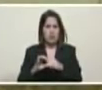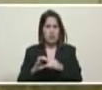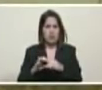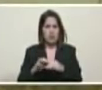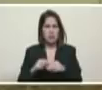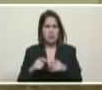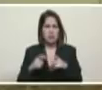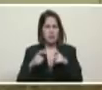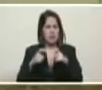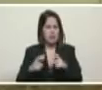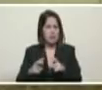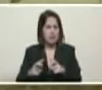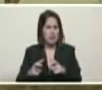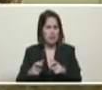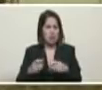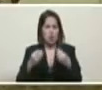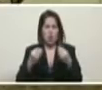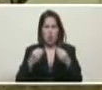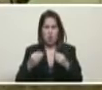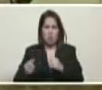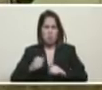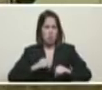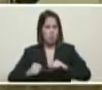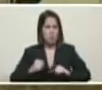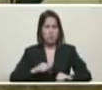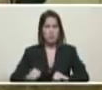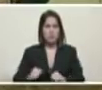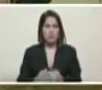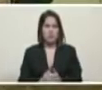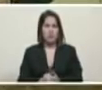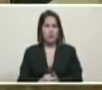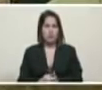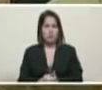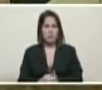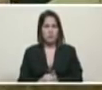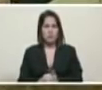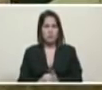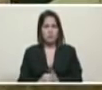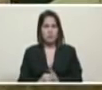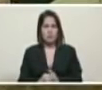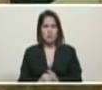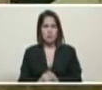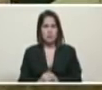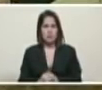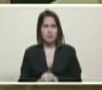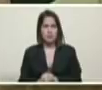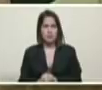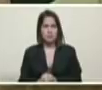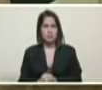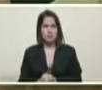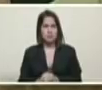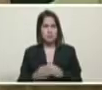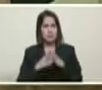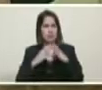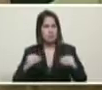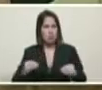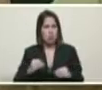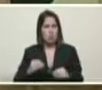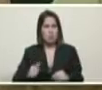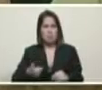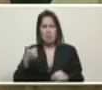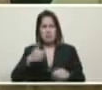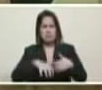Perfeccionar la planificación de cada movimiento para garantizar el control de ese inmenso territorio de más de